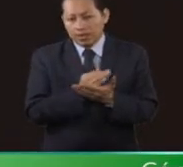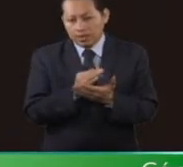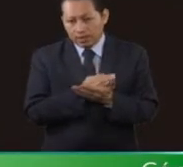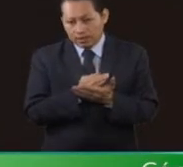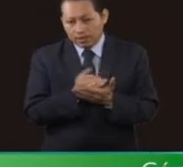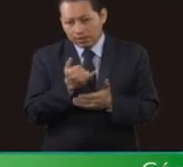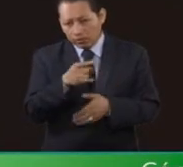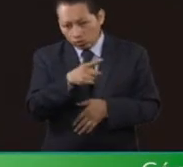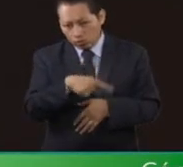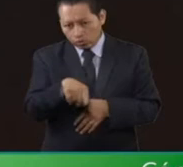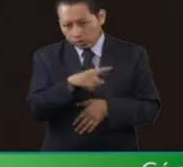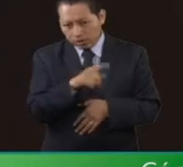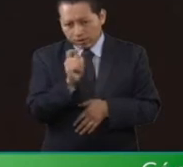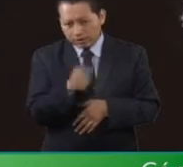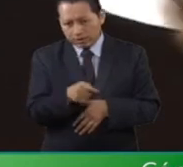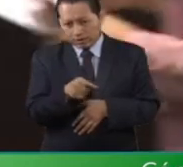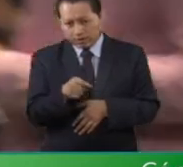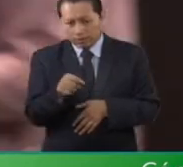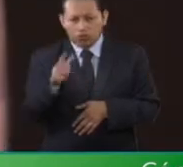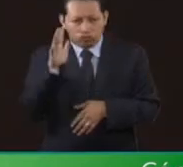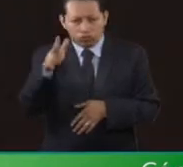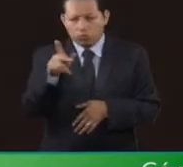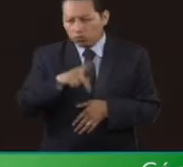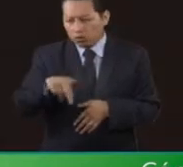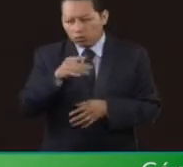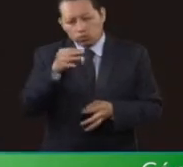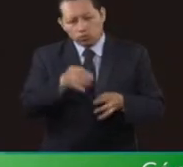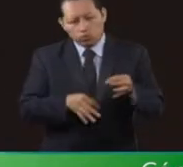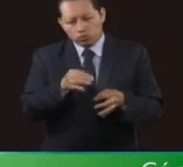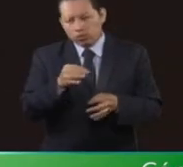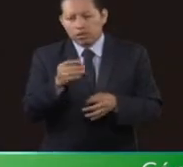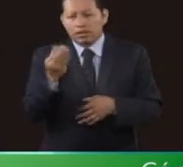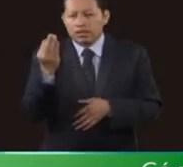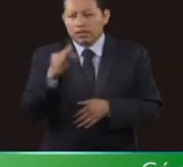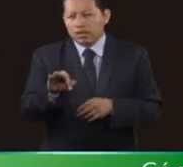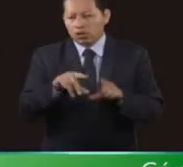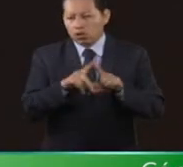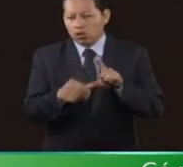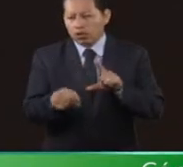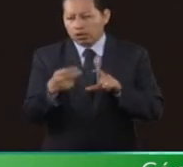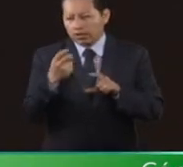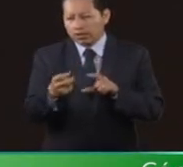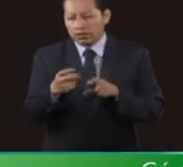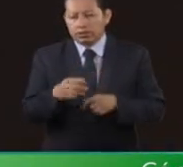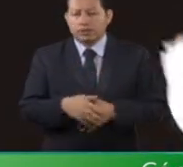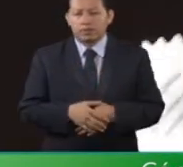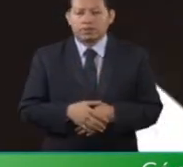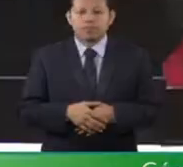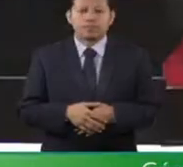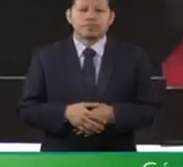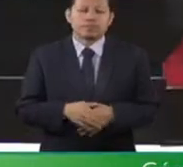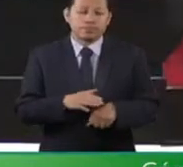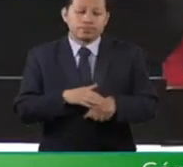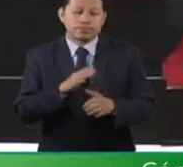Y ustedes, el pueblo los juzgará, traidores a la patria. Concluya, diputado, por favor.